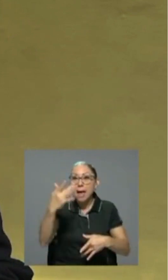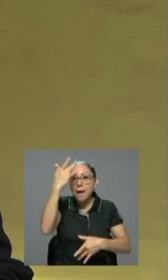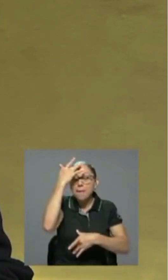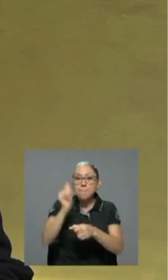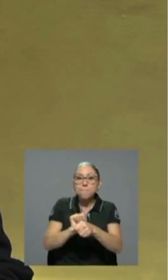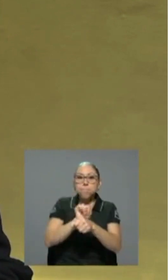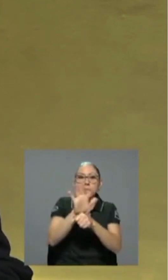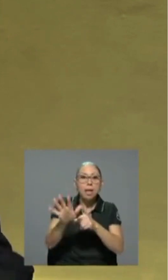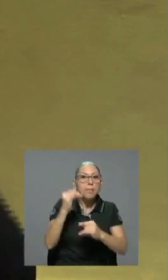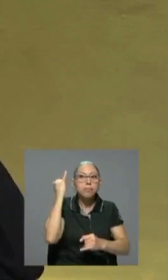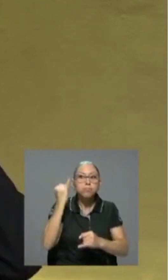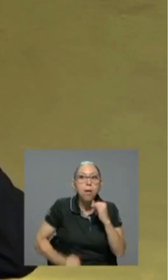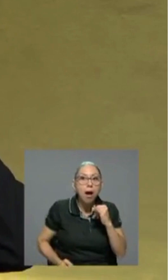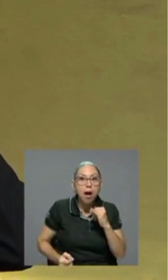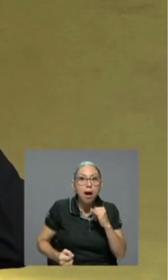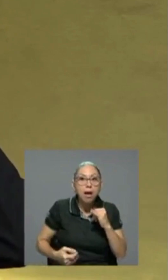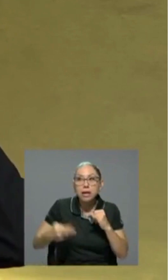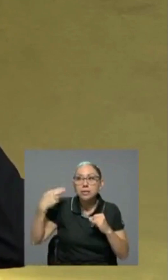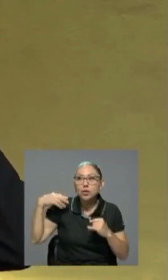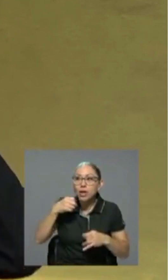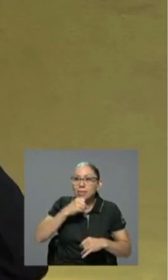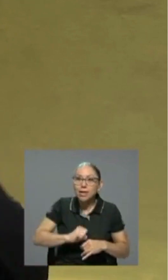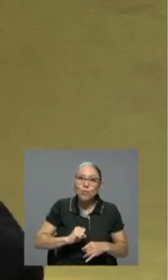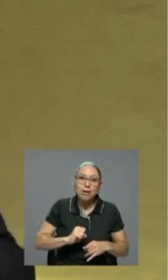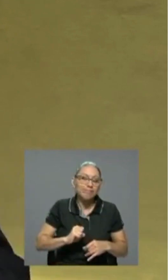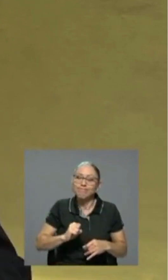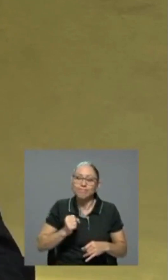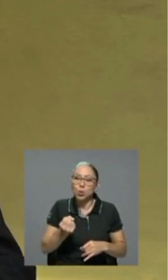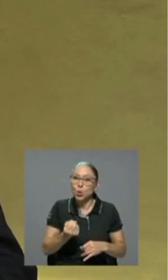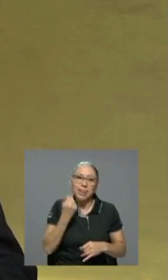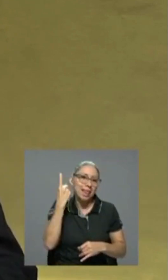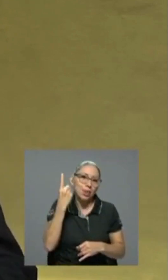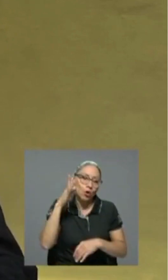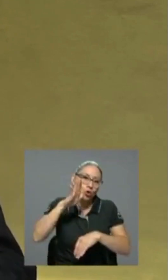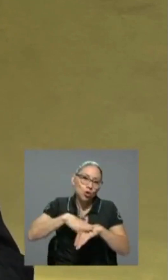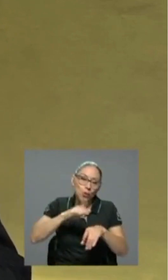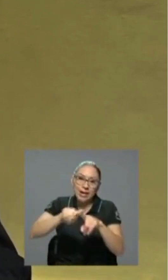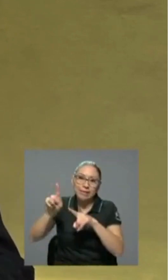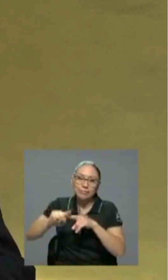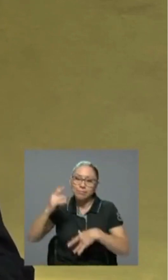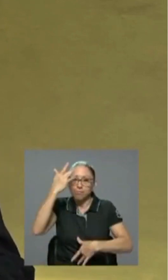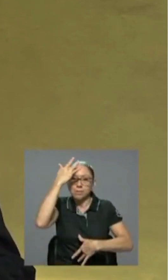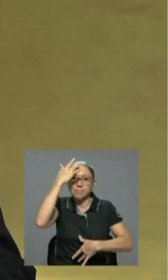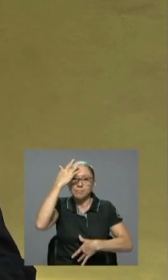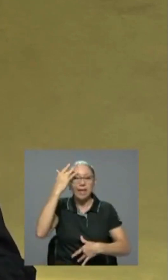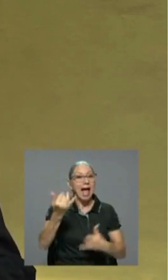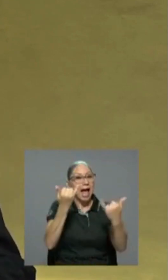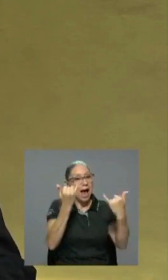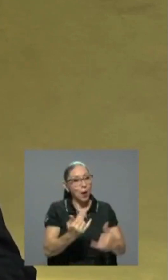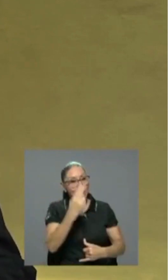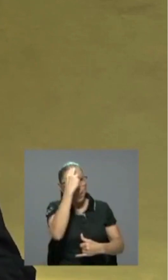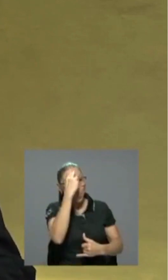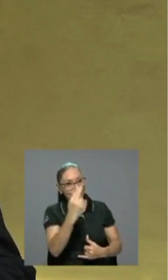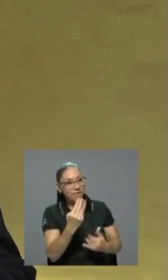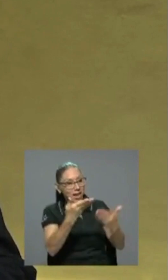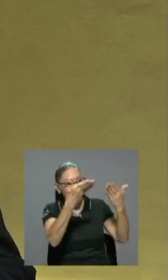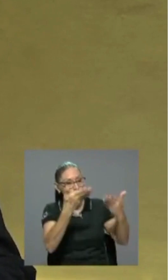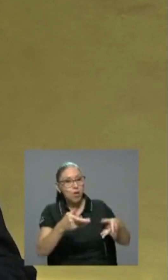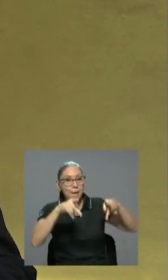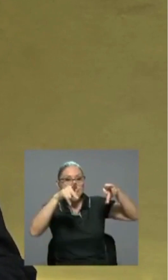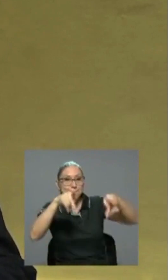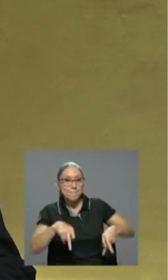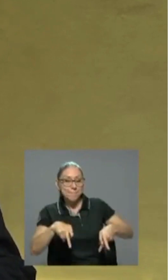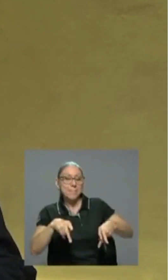entendió epidemiología. Tengo el privilegio de tener hoy con nosotros alguien que